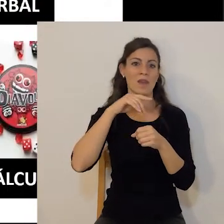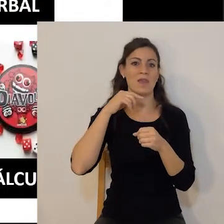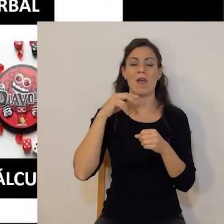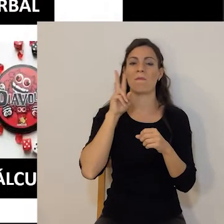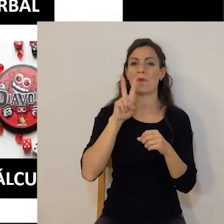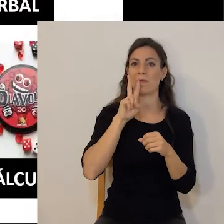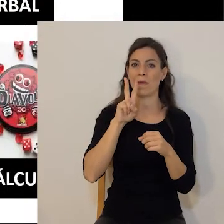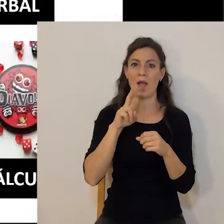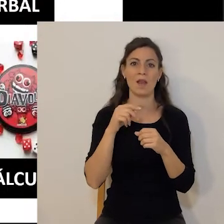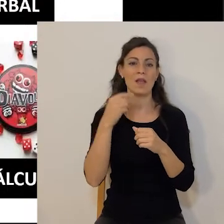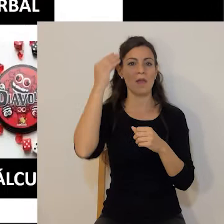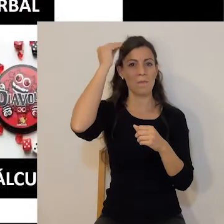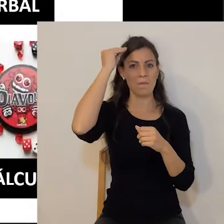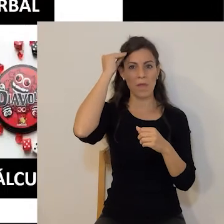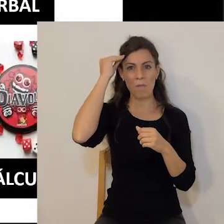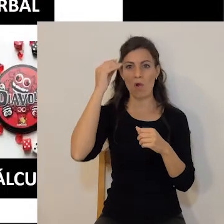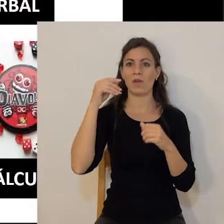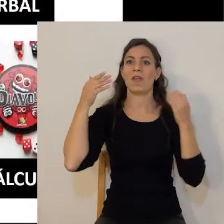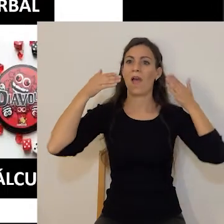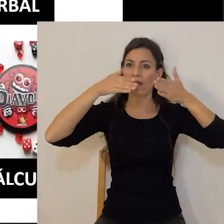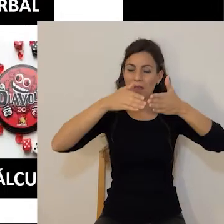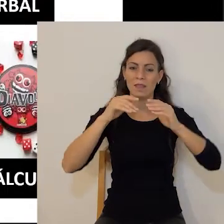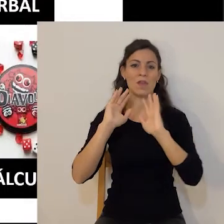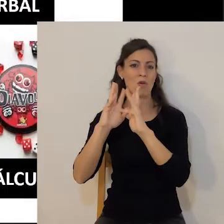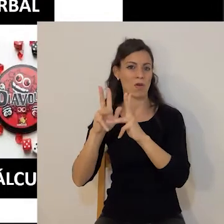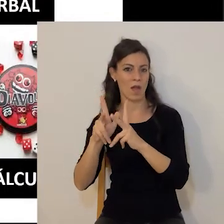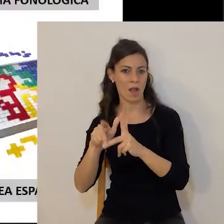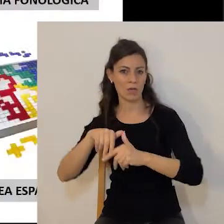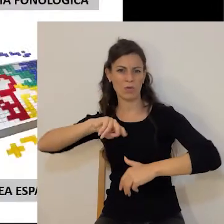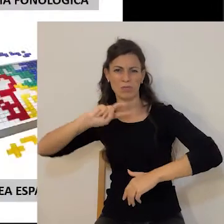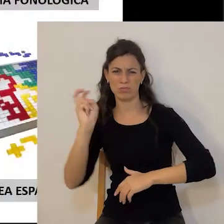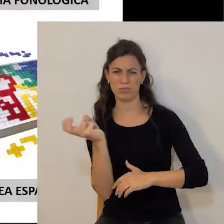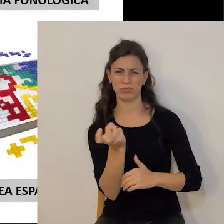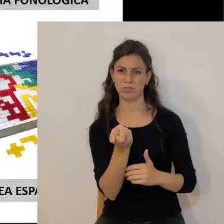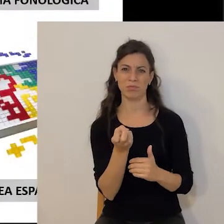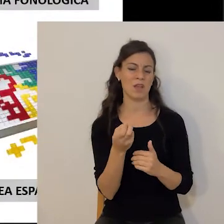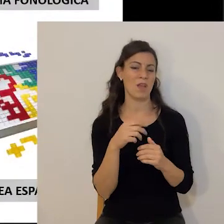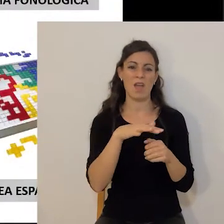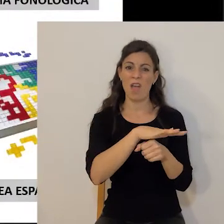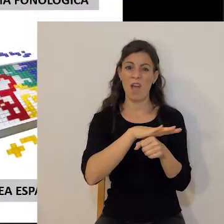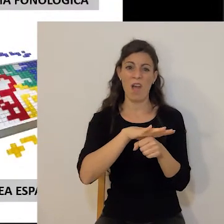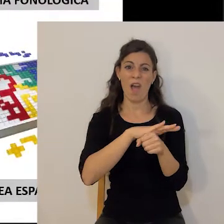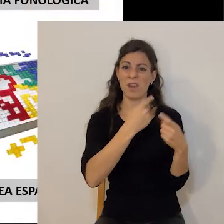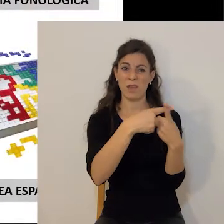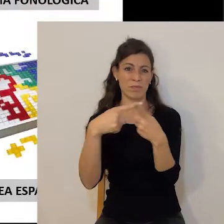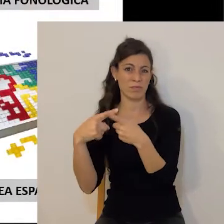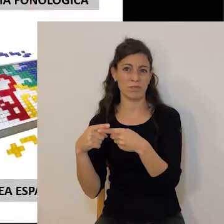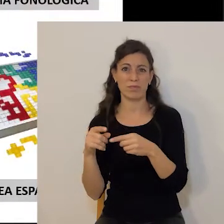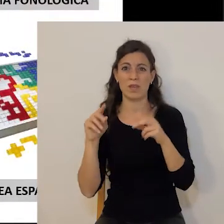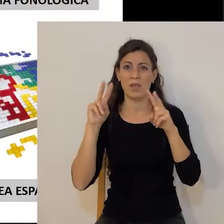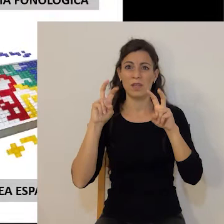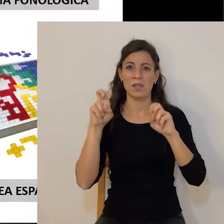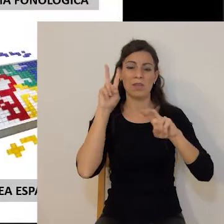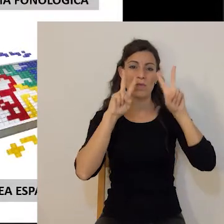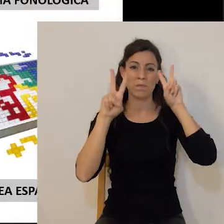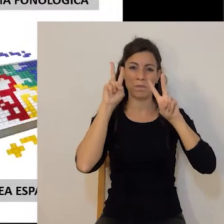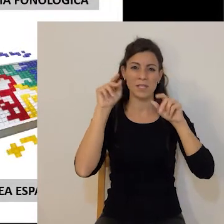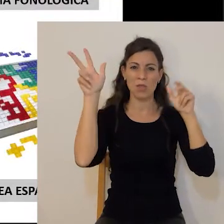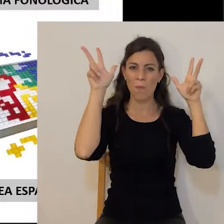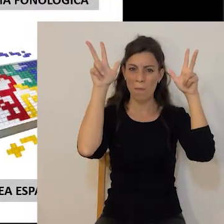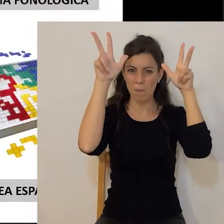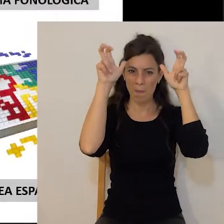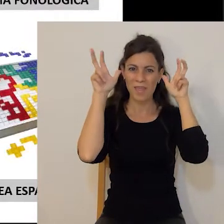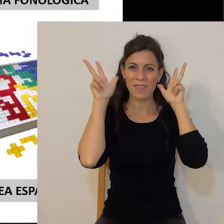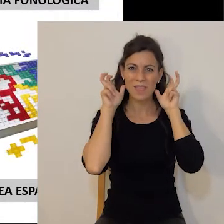atención, cálculo, recuperación léxica, con diferentes áreas, con procesos de visopercepción, que